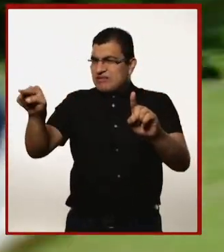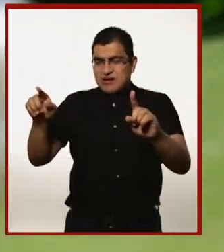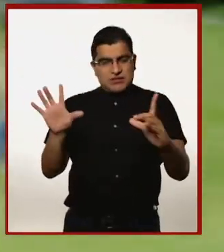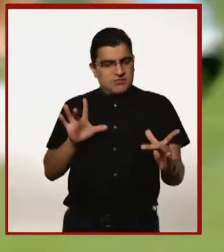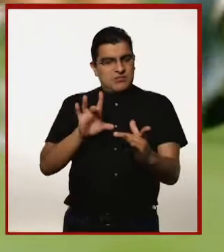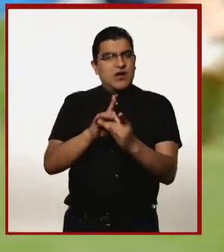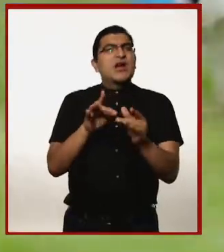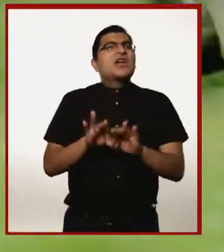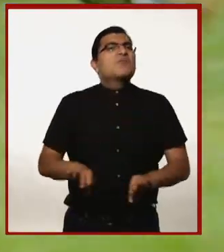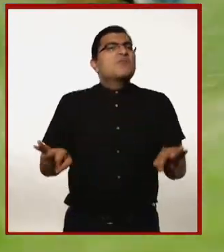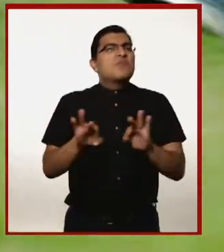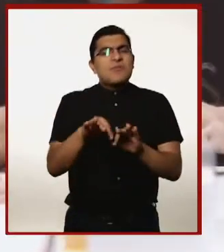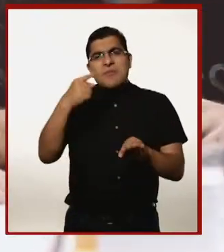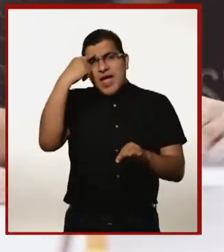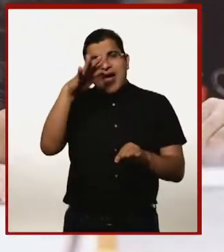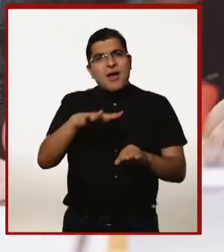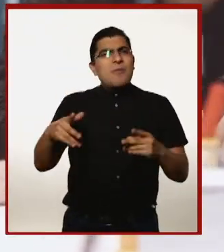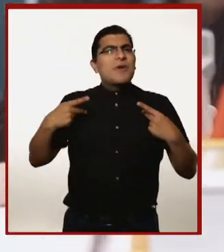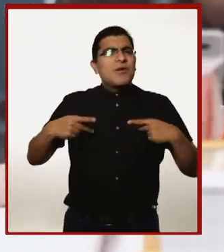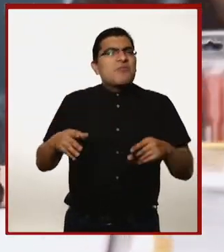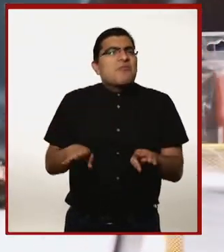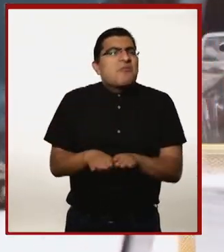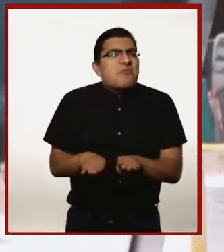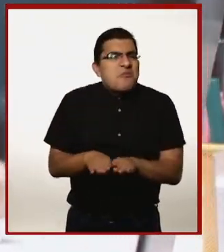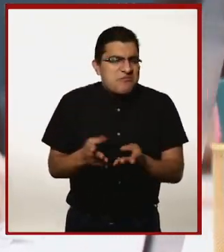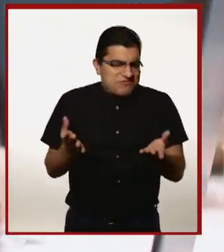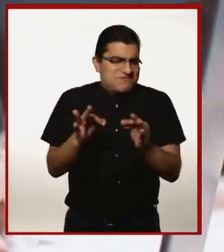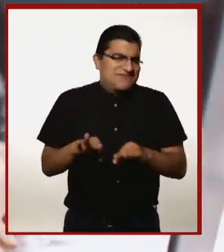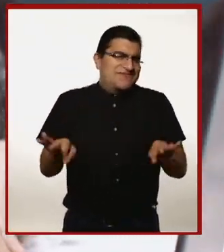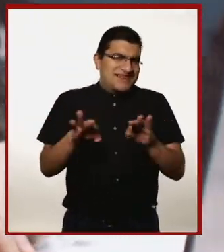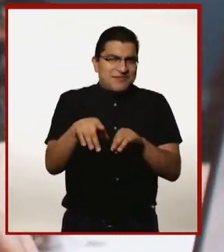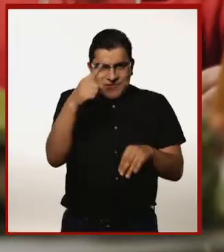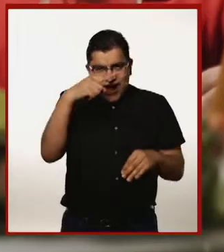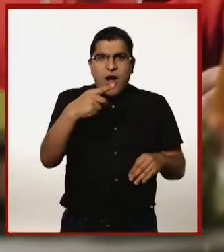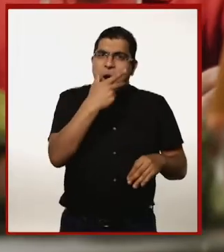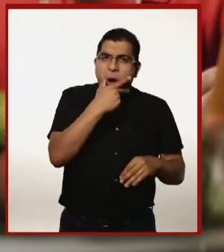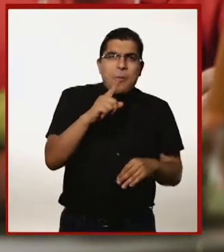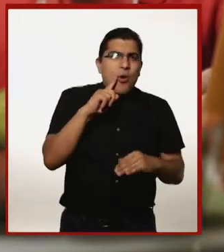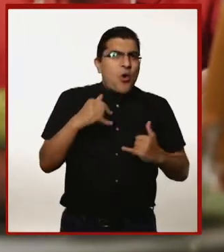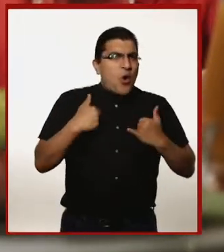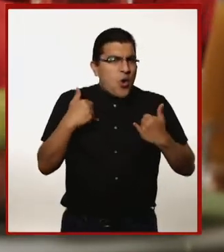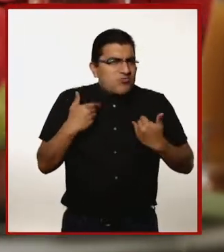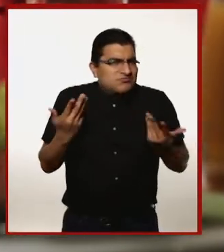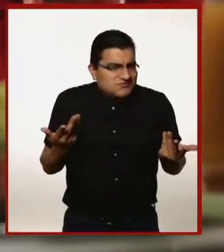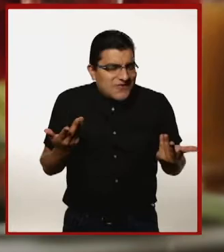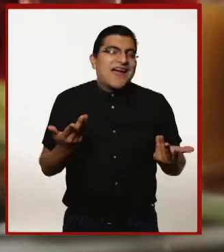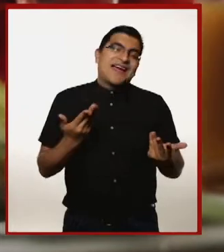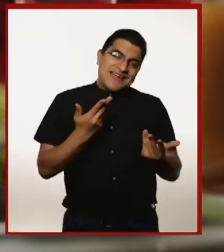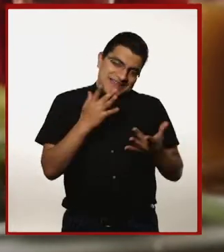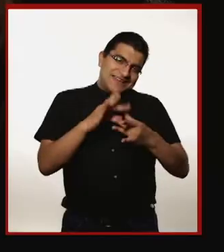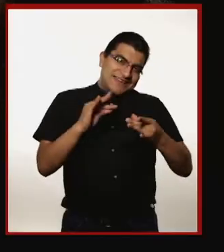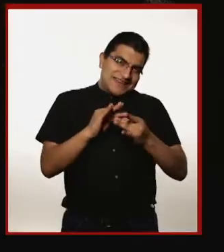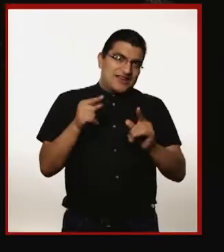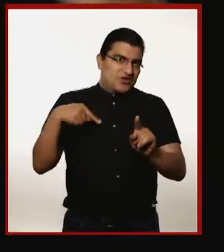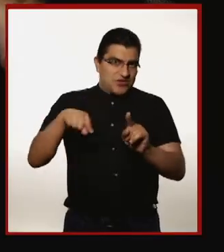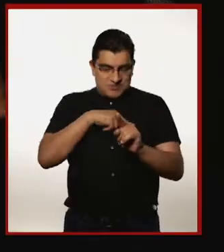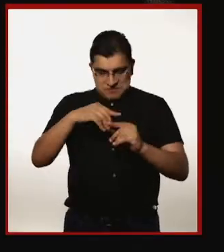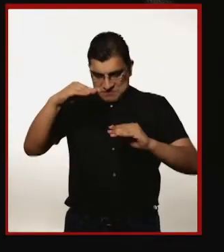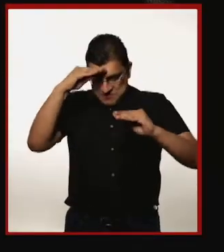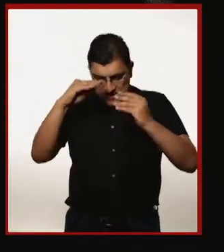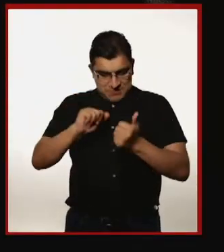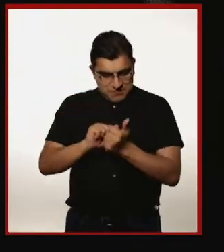etcétera. Preguntabas también por qué es importante para las personas y sobre todo para las y los jóvenes. Y bueno, podría decirles, finalmente